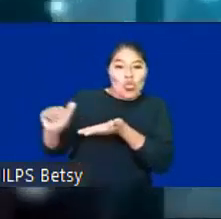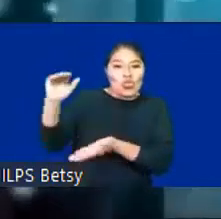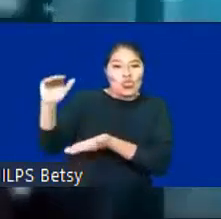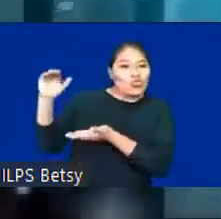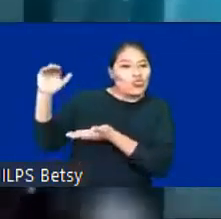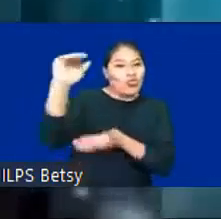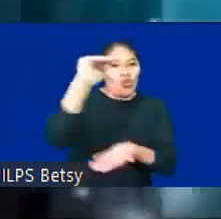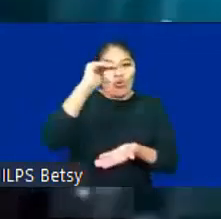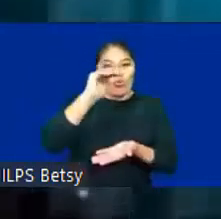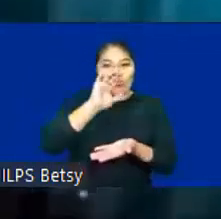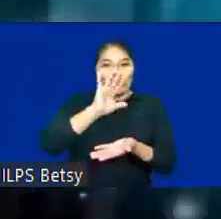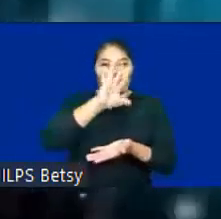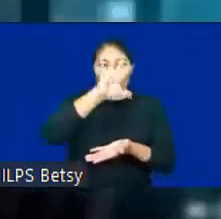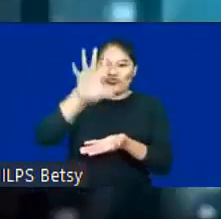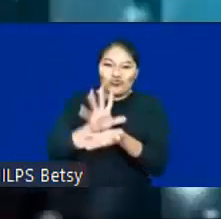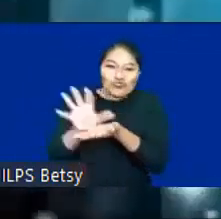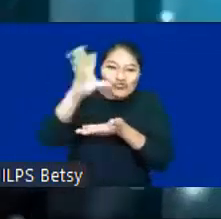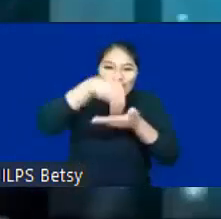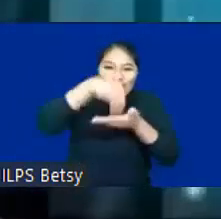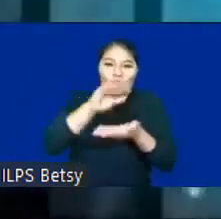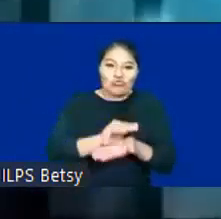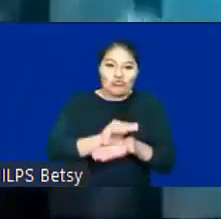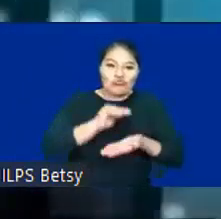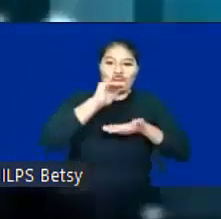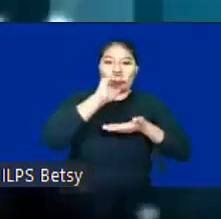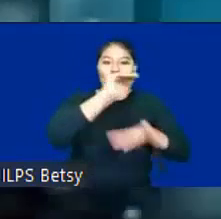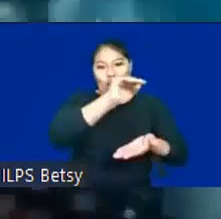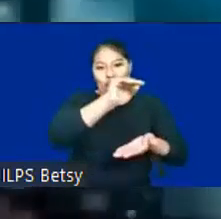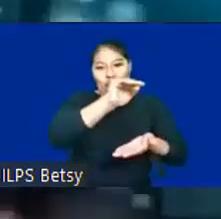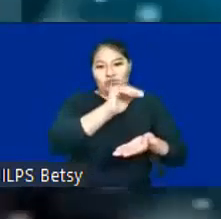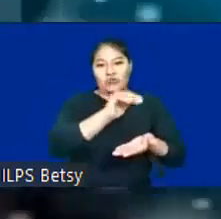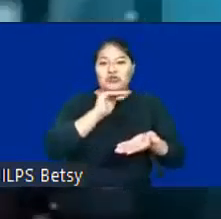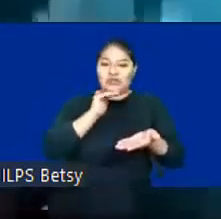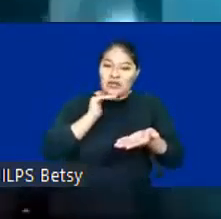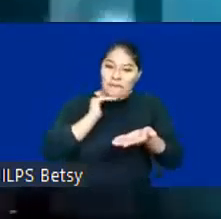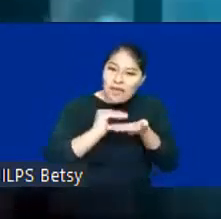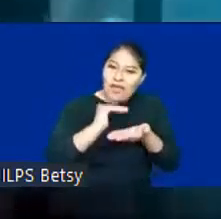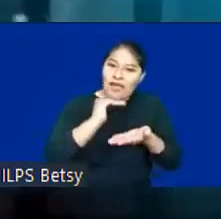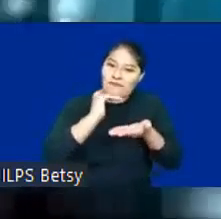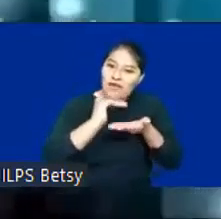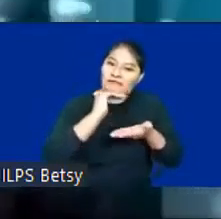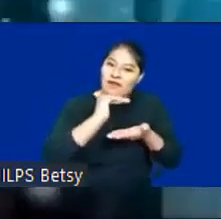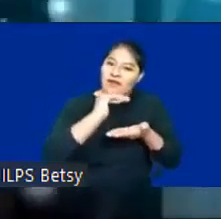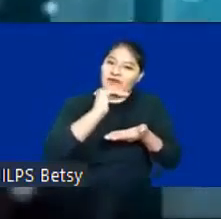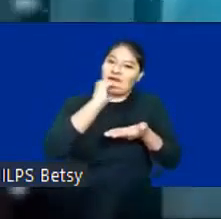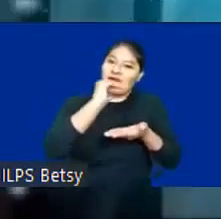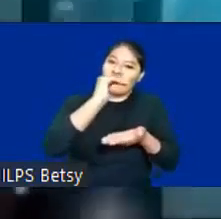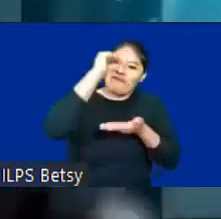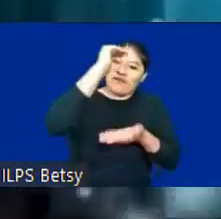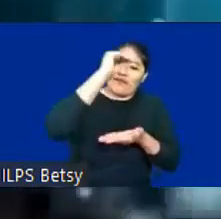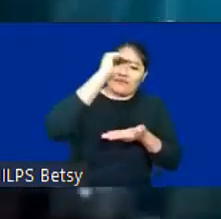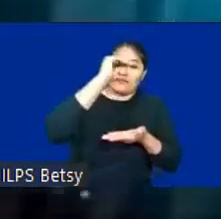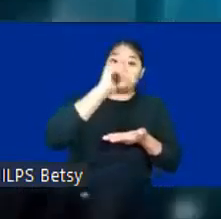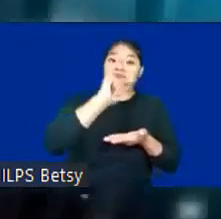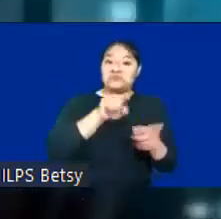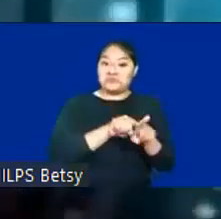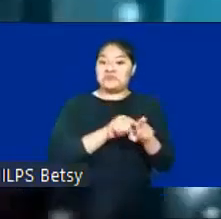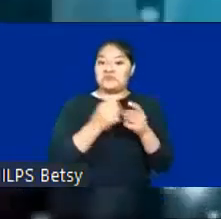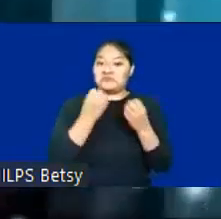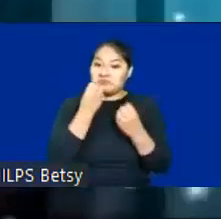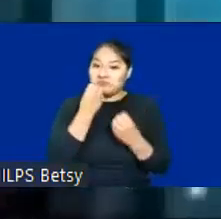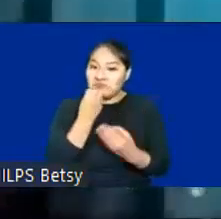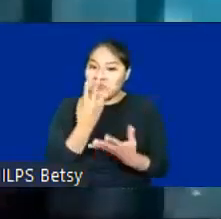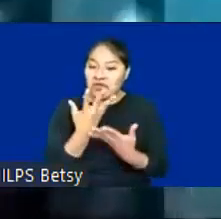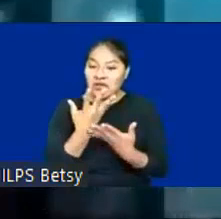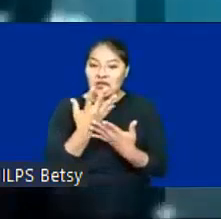Es importante mencionar que esto es un salto significativo para la entidad porque ya están todos los actos que se pueden presentar a través de